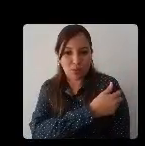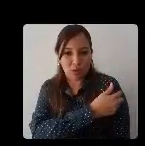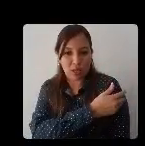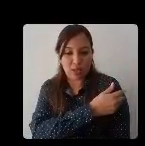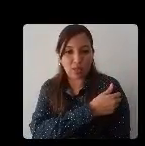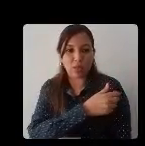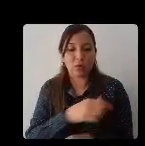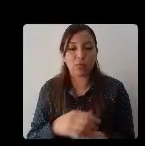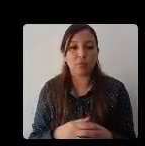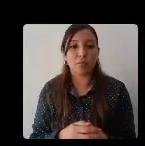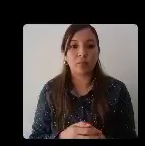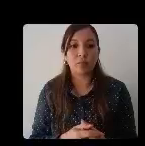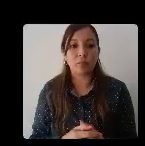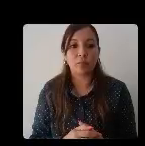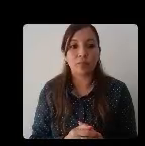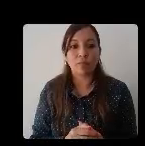pandemia.